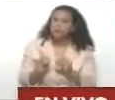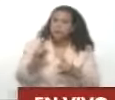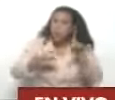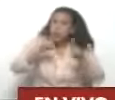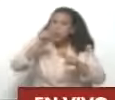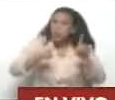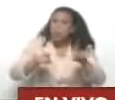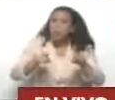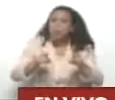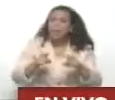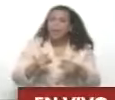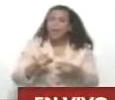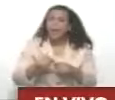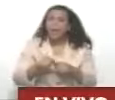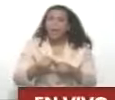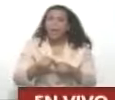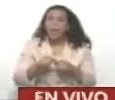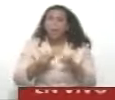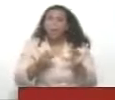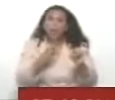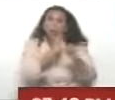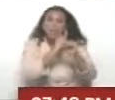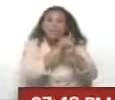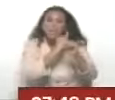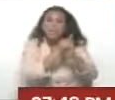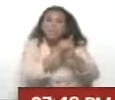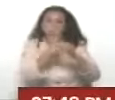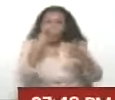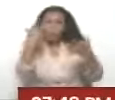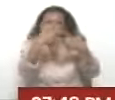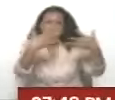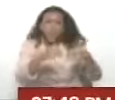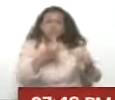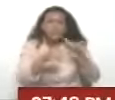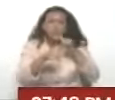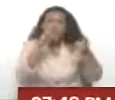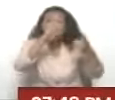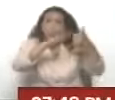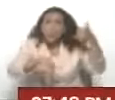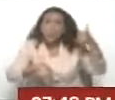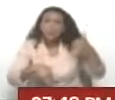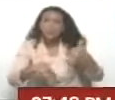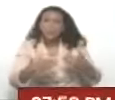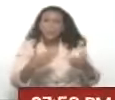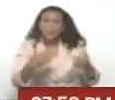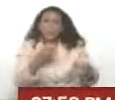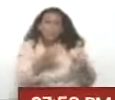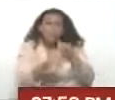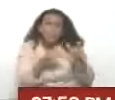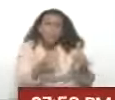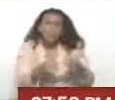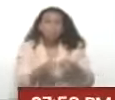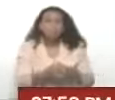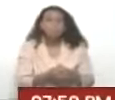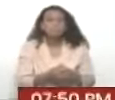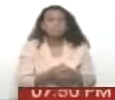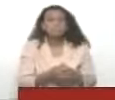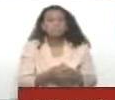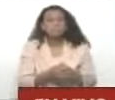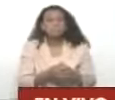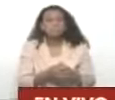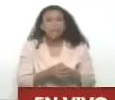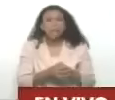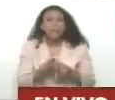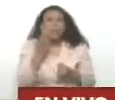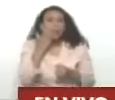algunos... ¿En Lecumberri? Sí, sí, en algunas redes sociales vi que al final, luego que usted hizo la actividad allí, estaba la